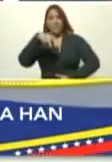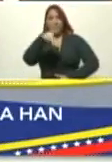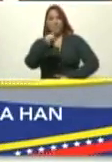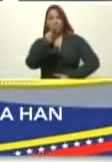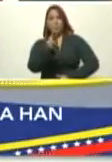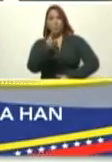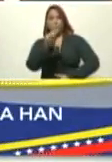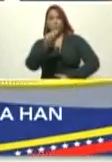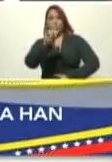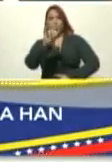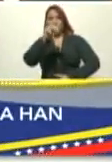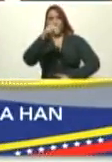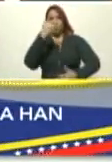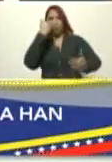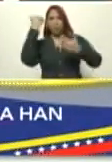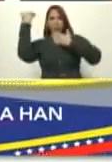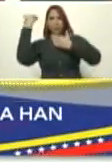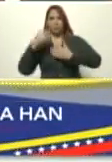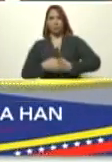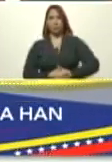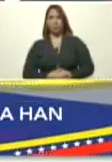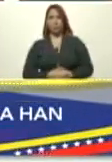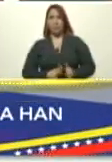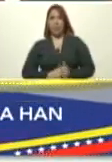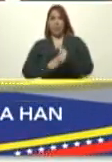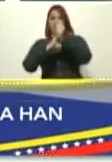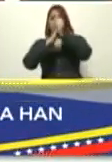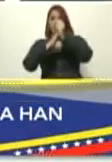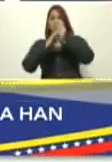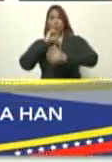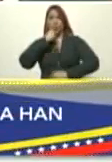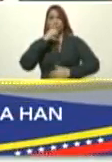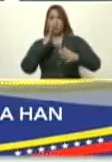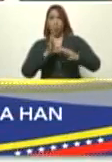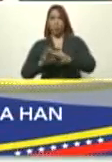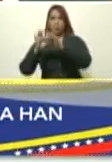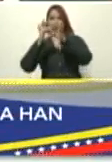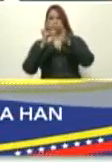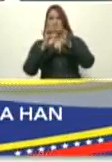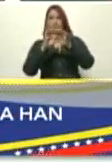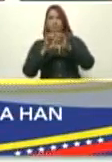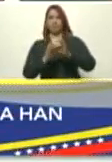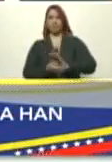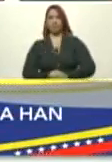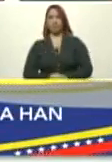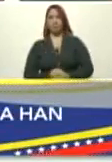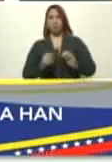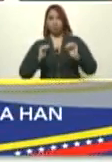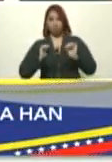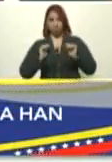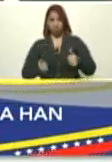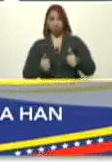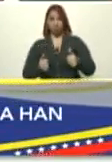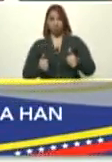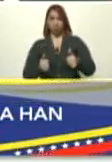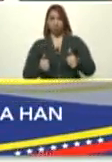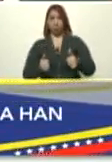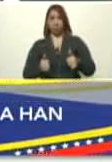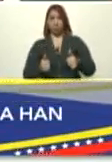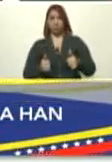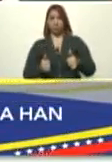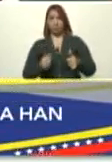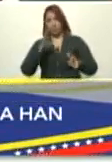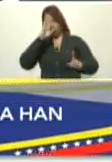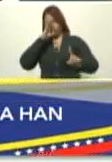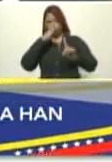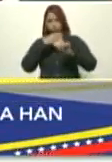Putin, del liderazgo de Rusia Unida, que comenzó a emplazar a Rusia en una